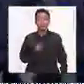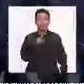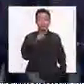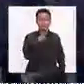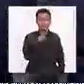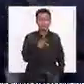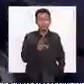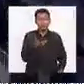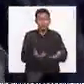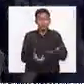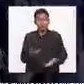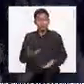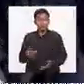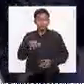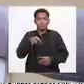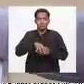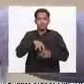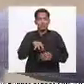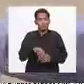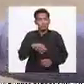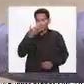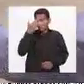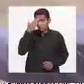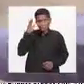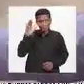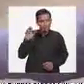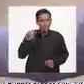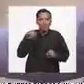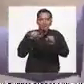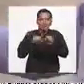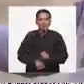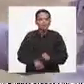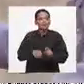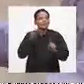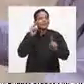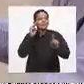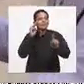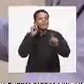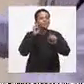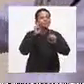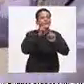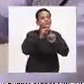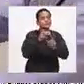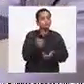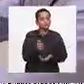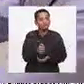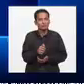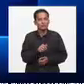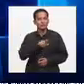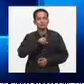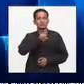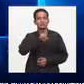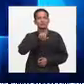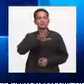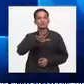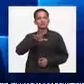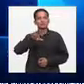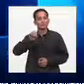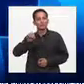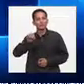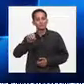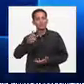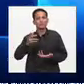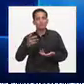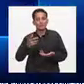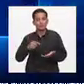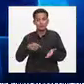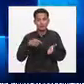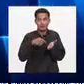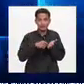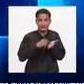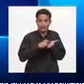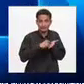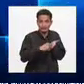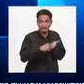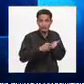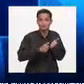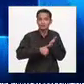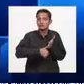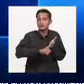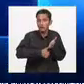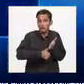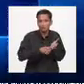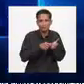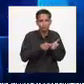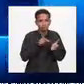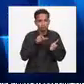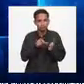si usted aún no conoce su lugar de votación puede enviar un mensaje de texto al 150 con su número de cédula e